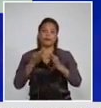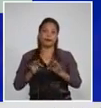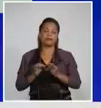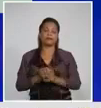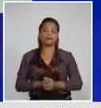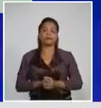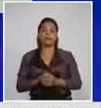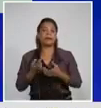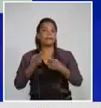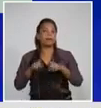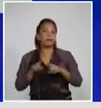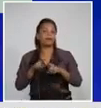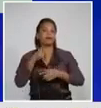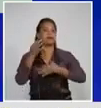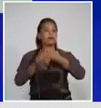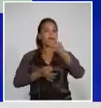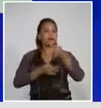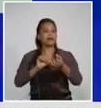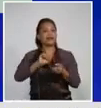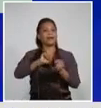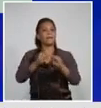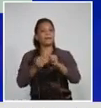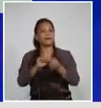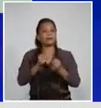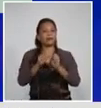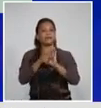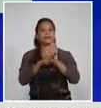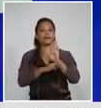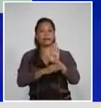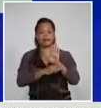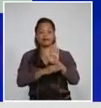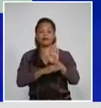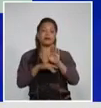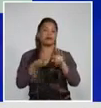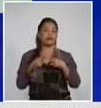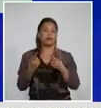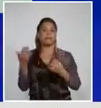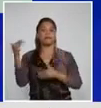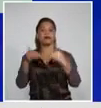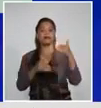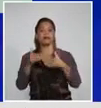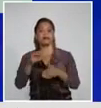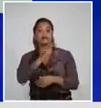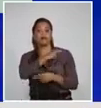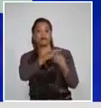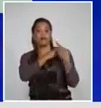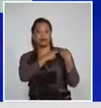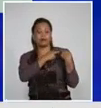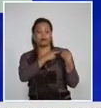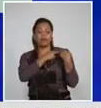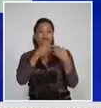que arreciar un poco más las medidas y la participación responsable de nuestra